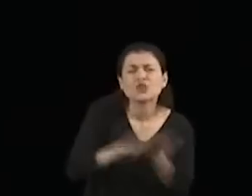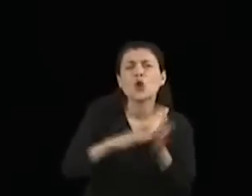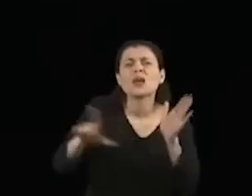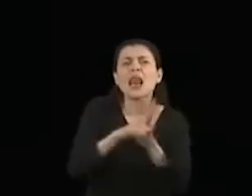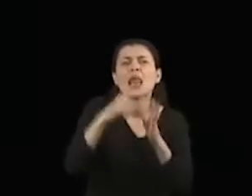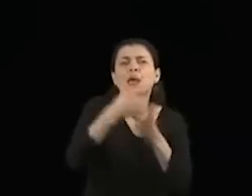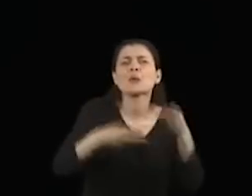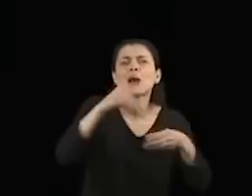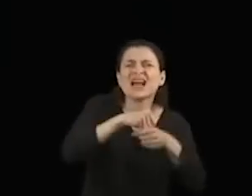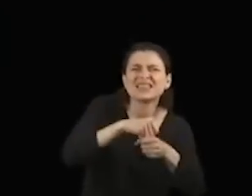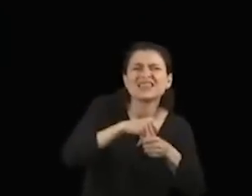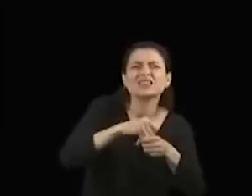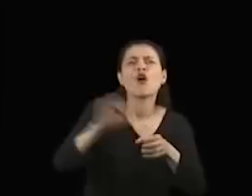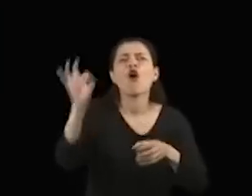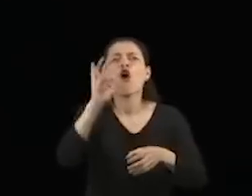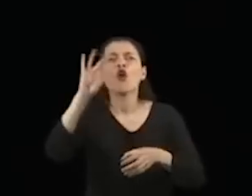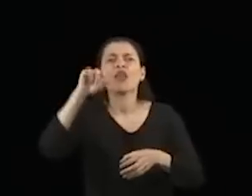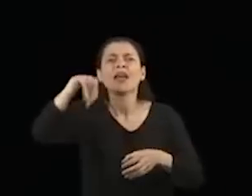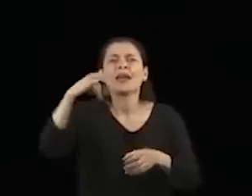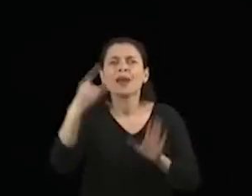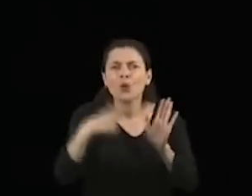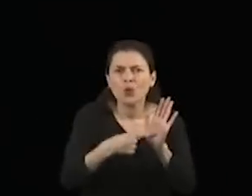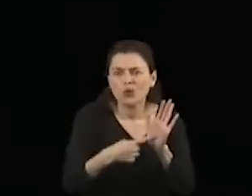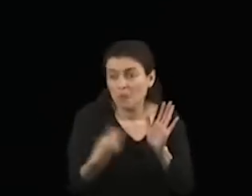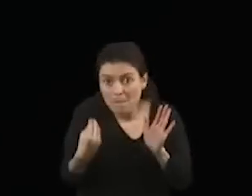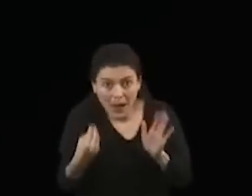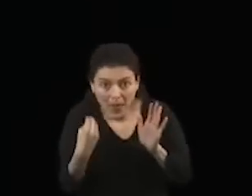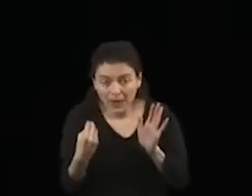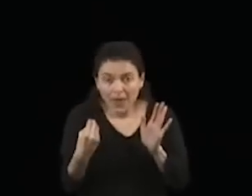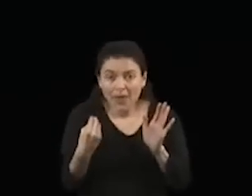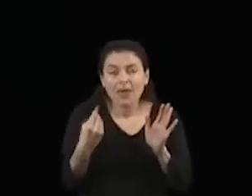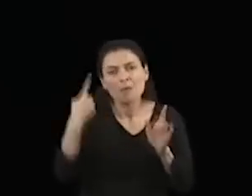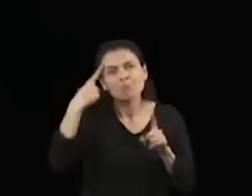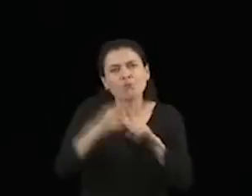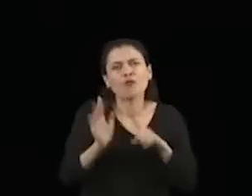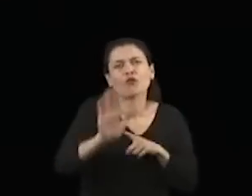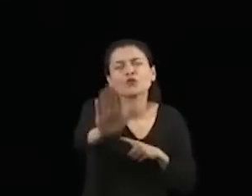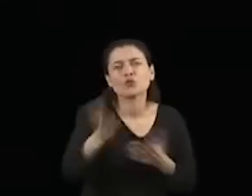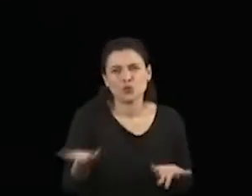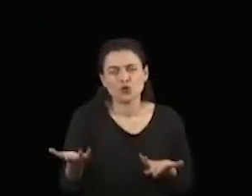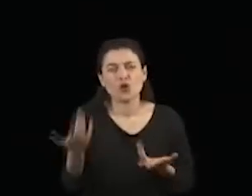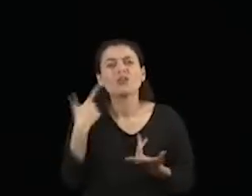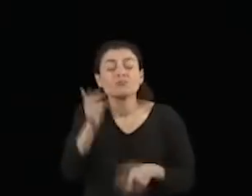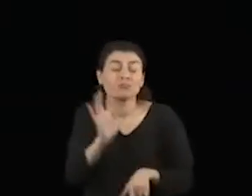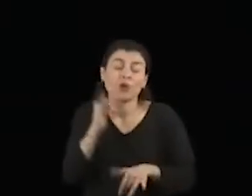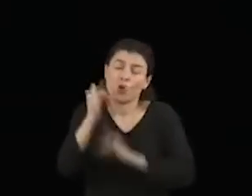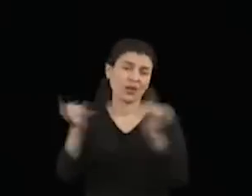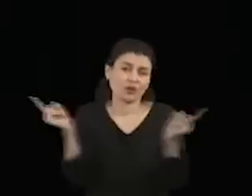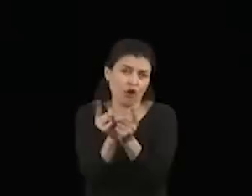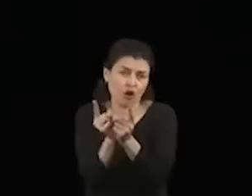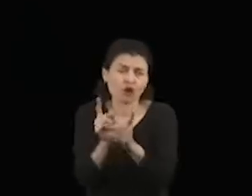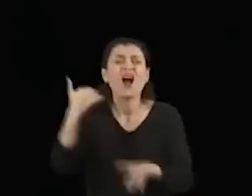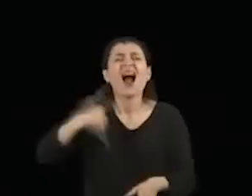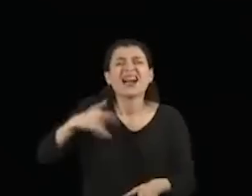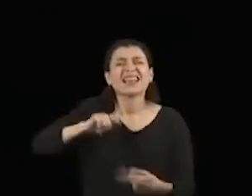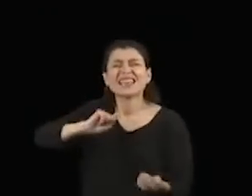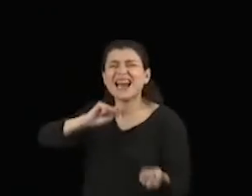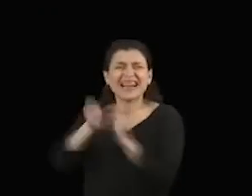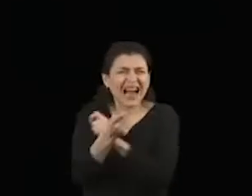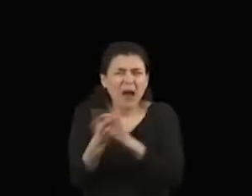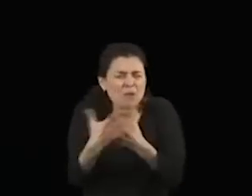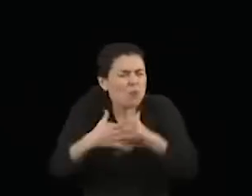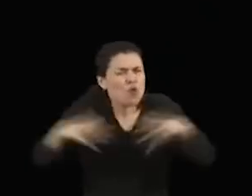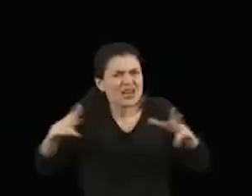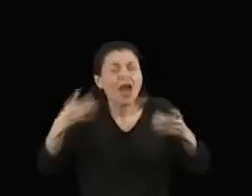el DNU? Miren, la reforma estructural más grande de la historia argentina la hizo Menem. Bueno,